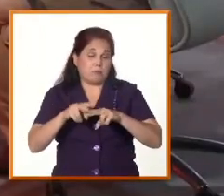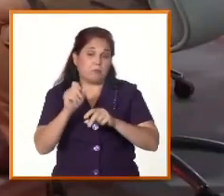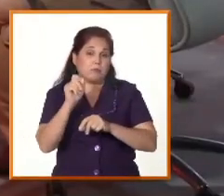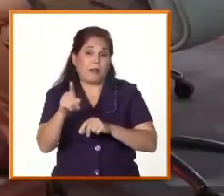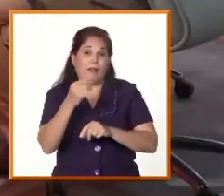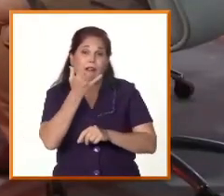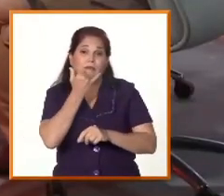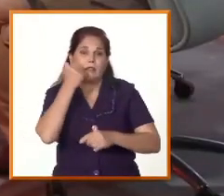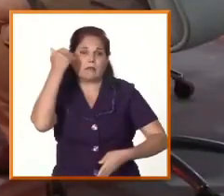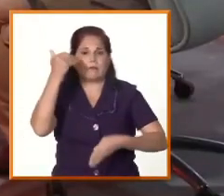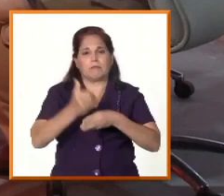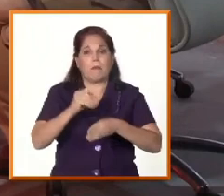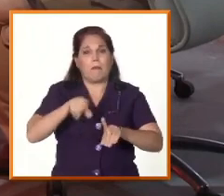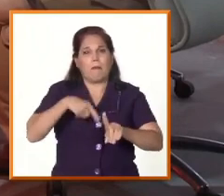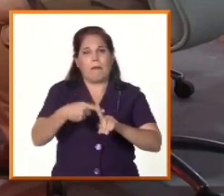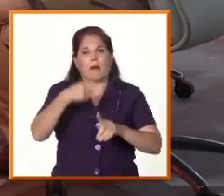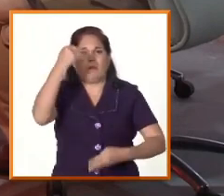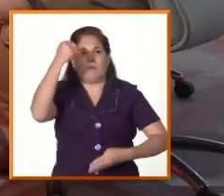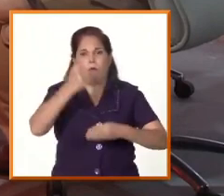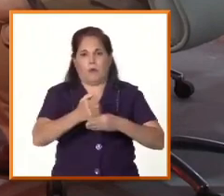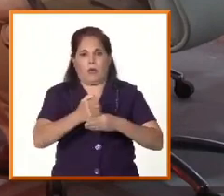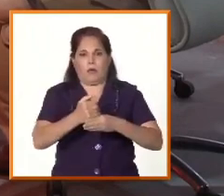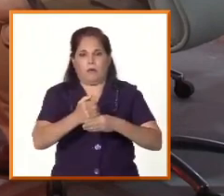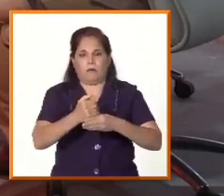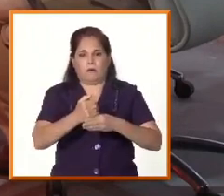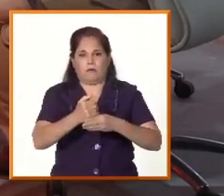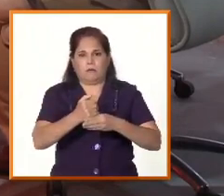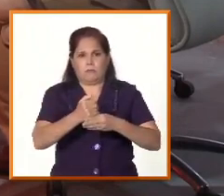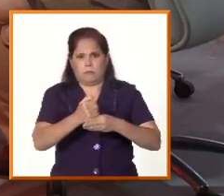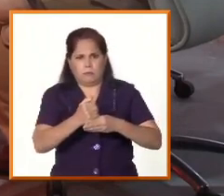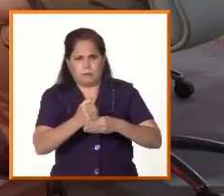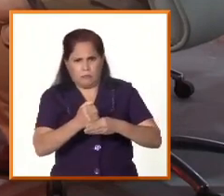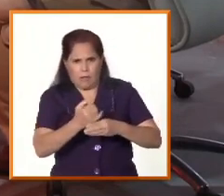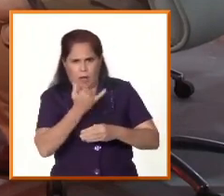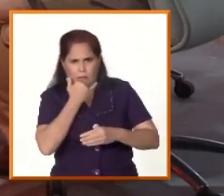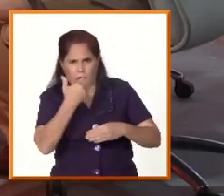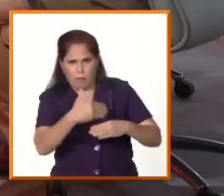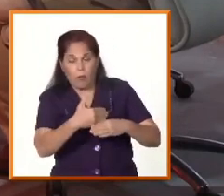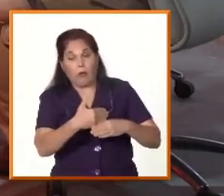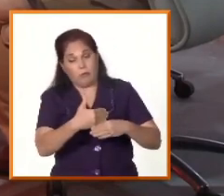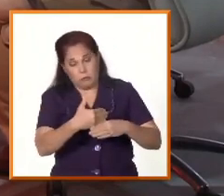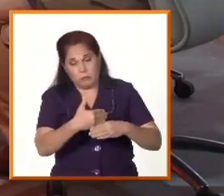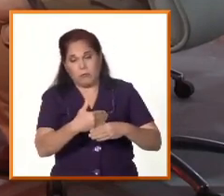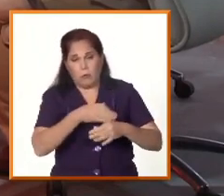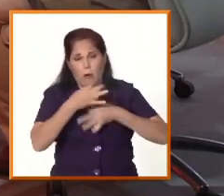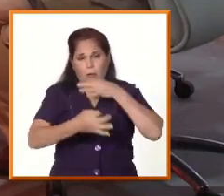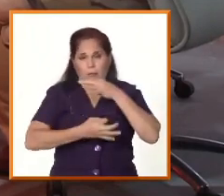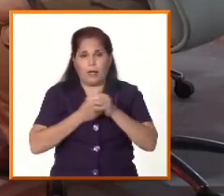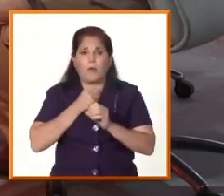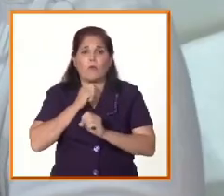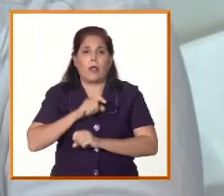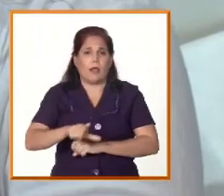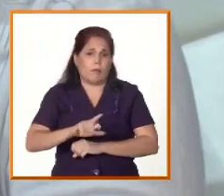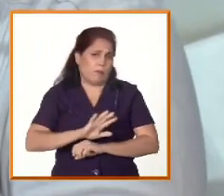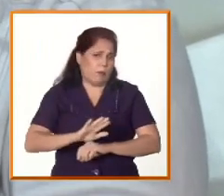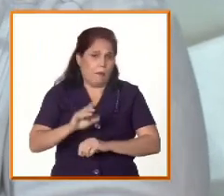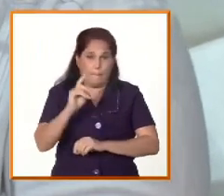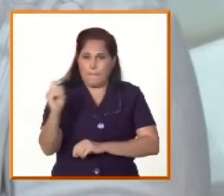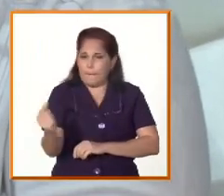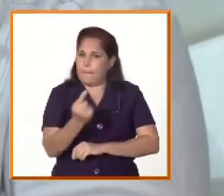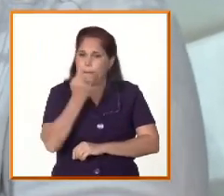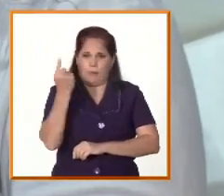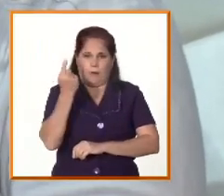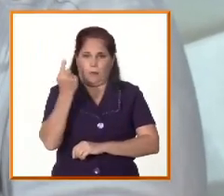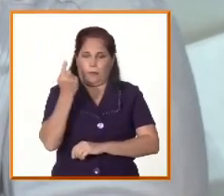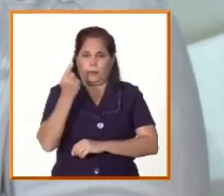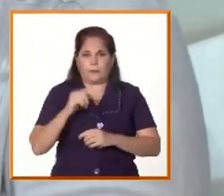por el tema del bloqueo nosotros tenemos nosotros tenemos algunos ejemplos concretos primero bueno la